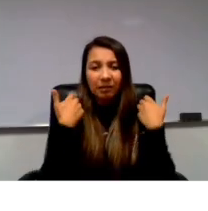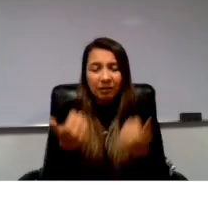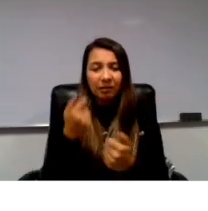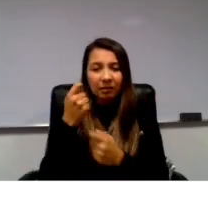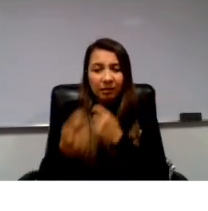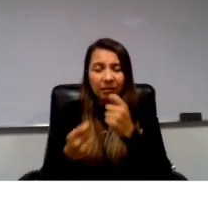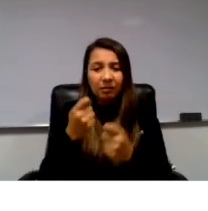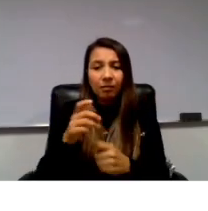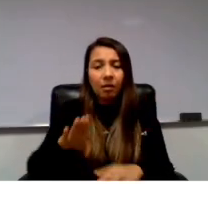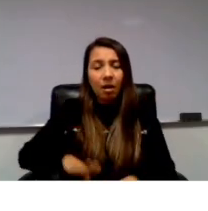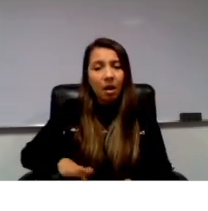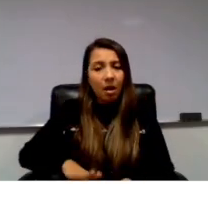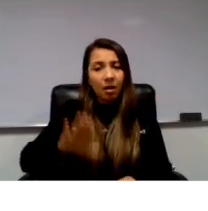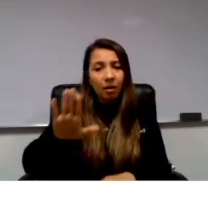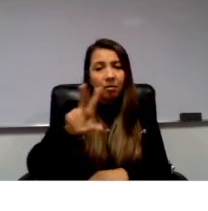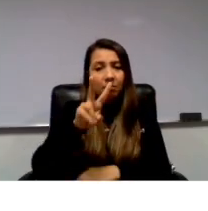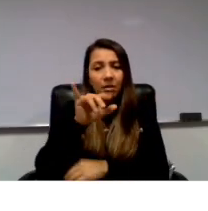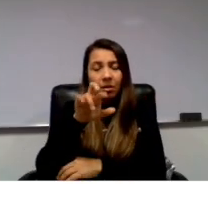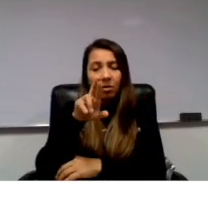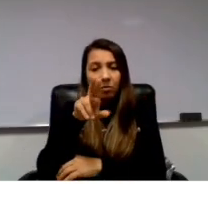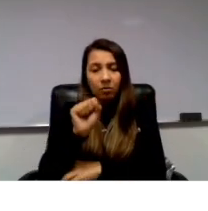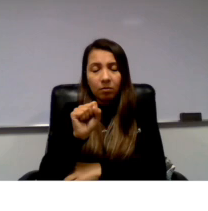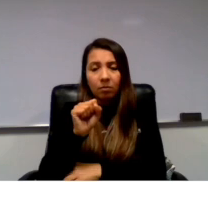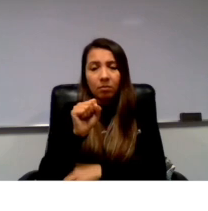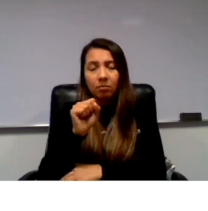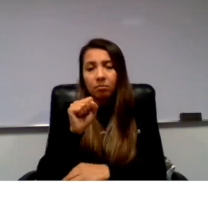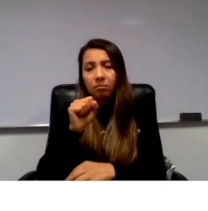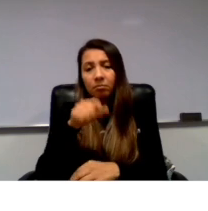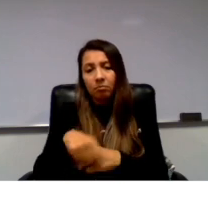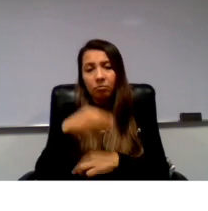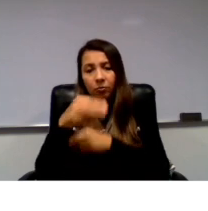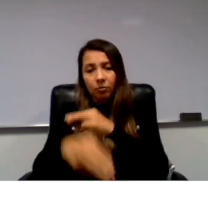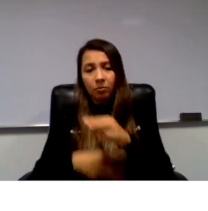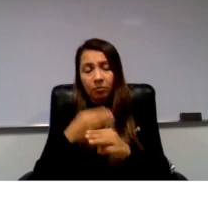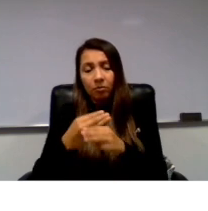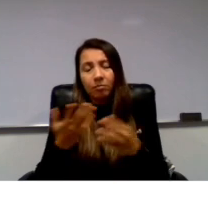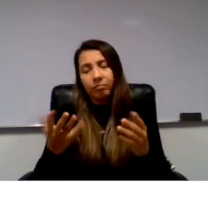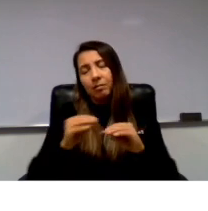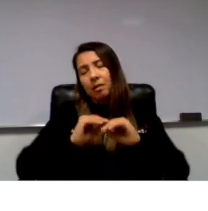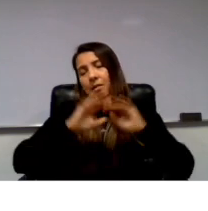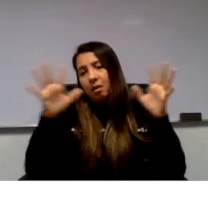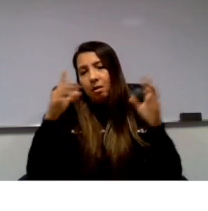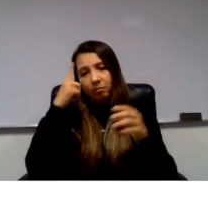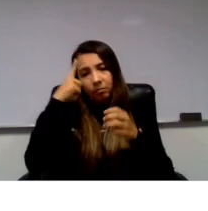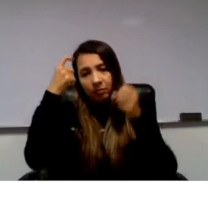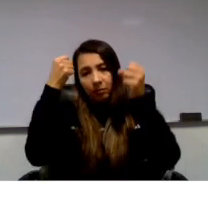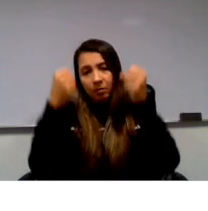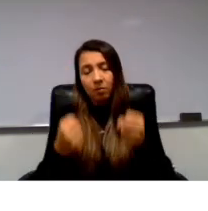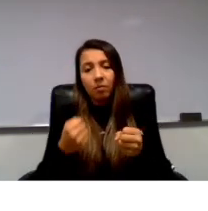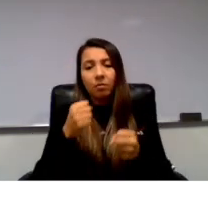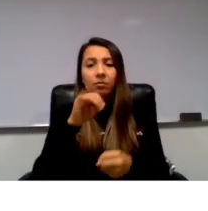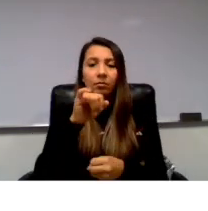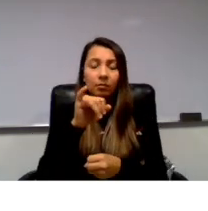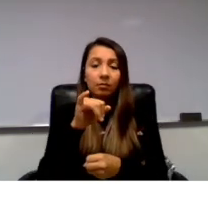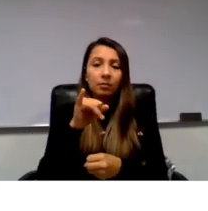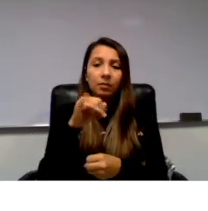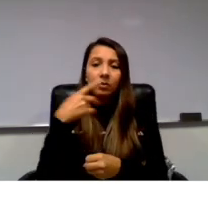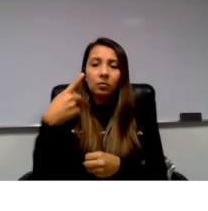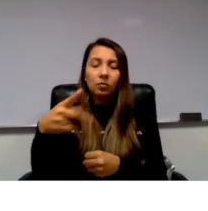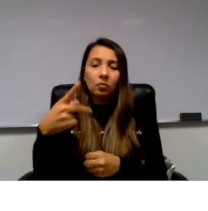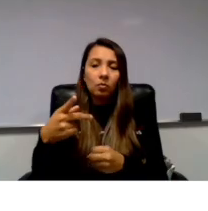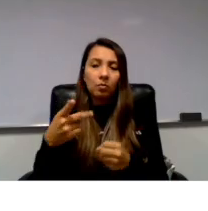sido el papel de los virus en la evolución de la vida en la Tierra. Obviamente, seguro, han jugado un